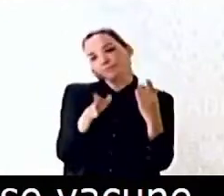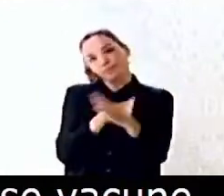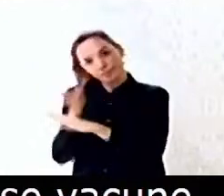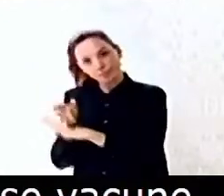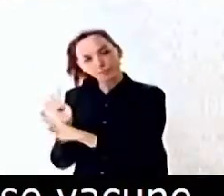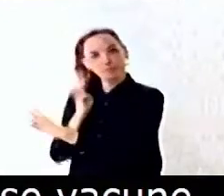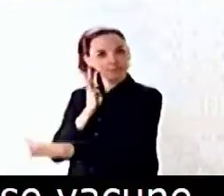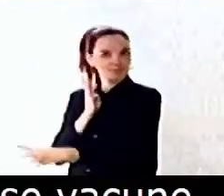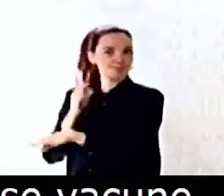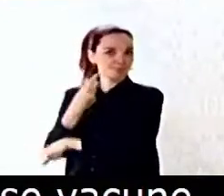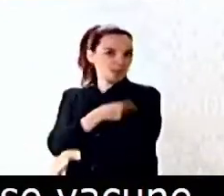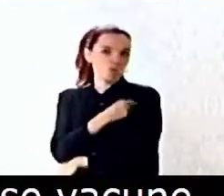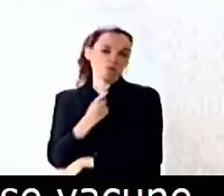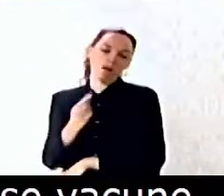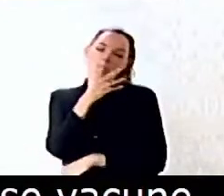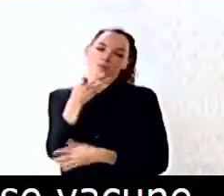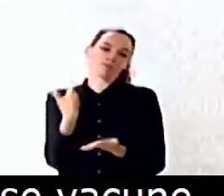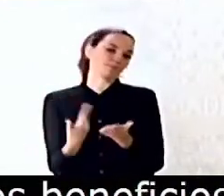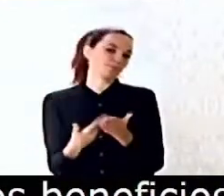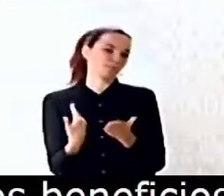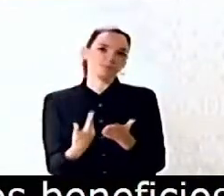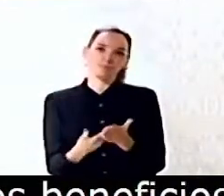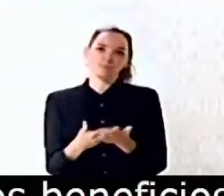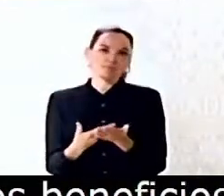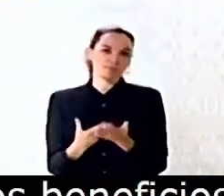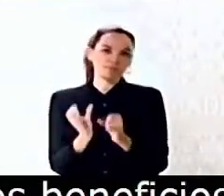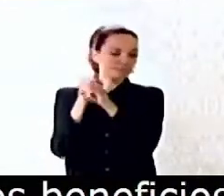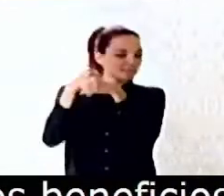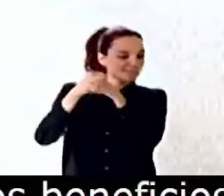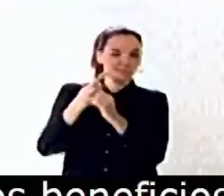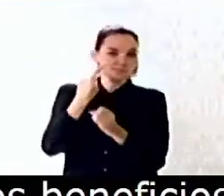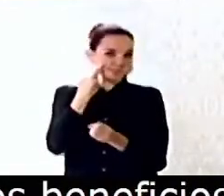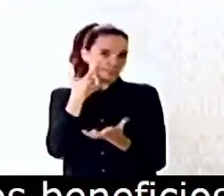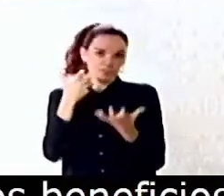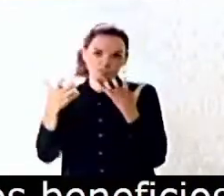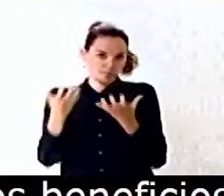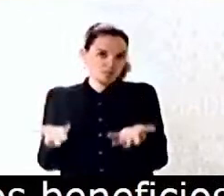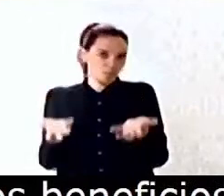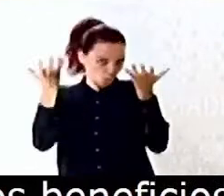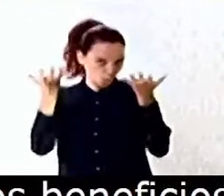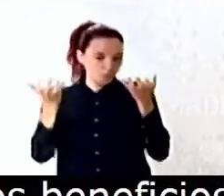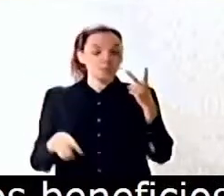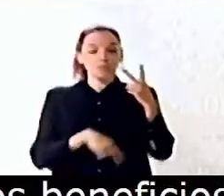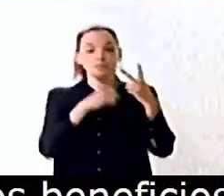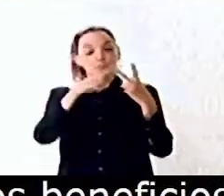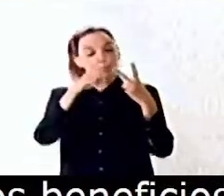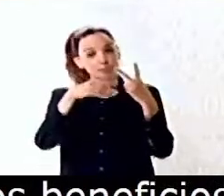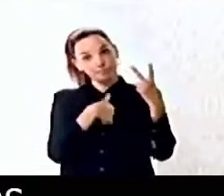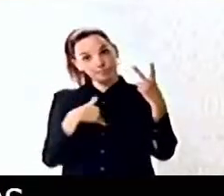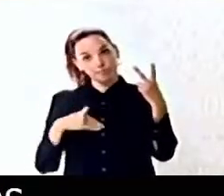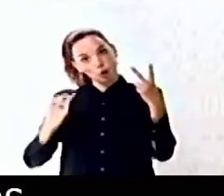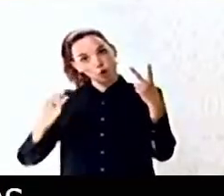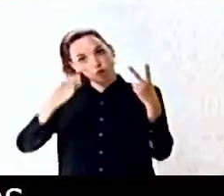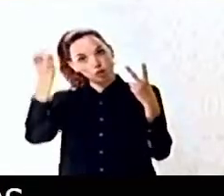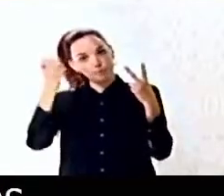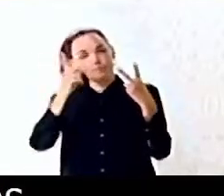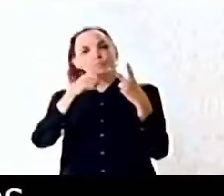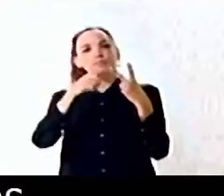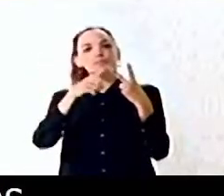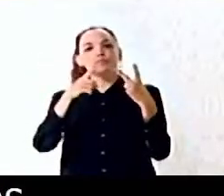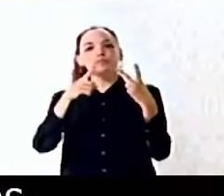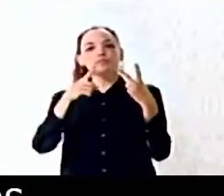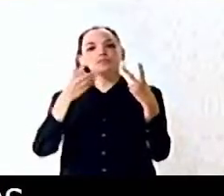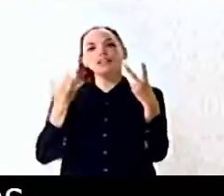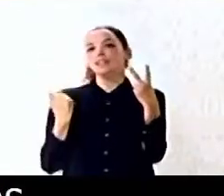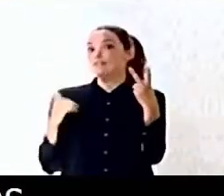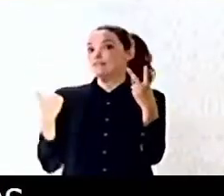porque los beneficios de la vacuna están absolutamente contrastados, ¿no? Y, en segundo lugar, la otra línea es implementar ya